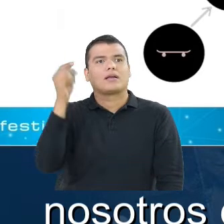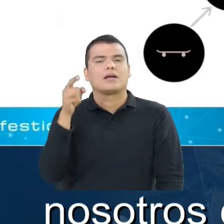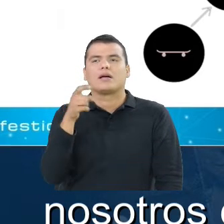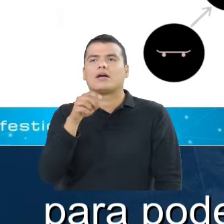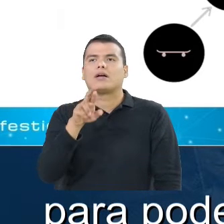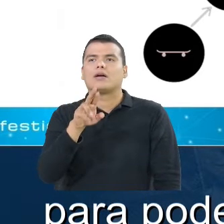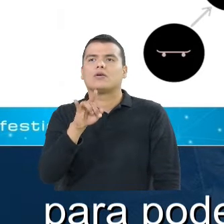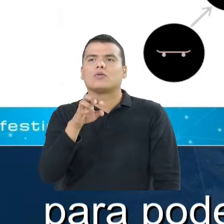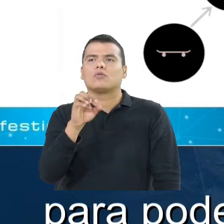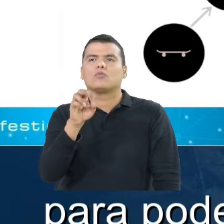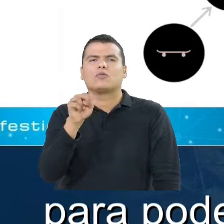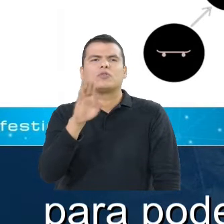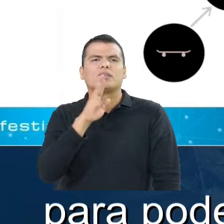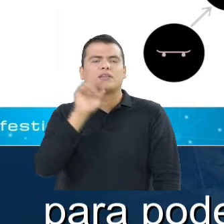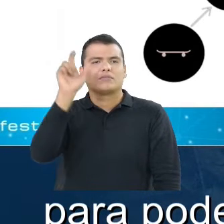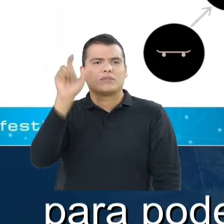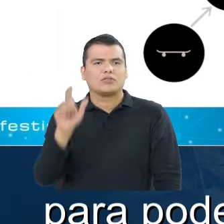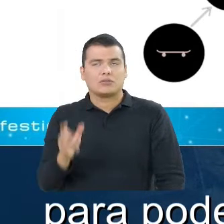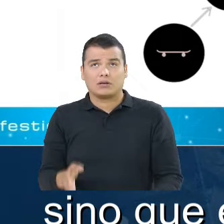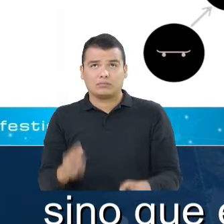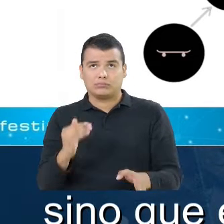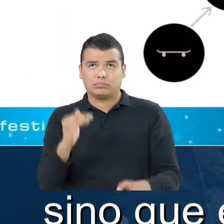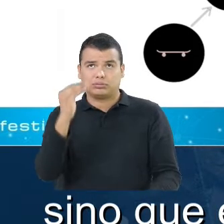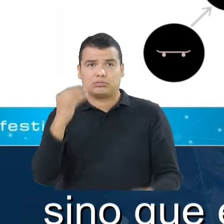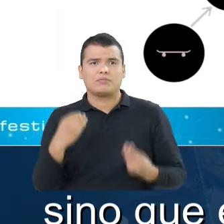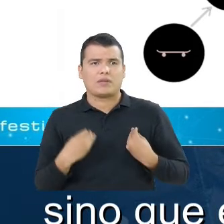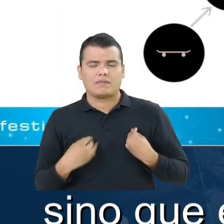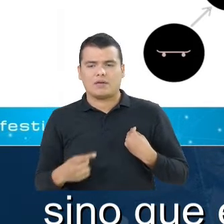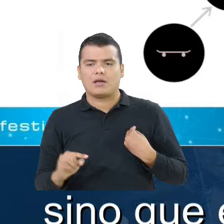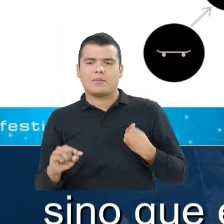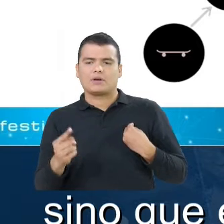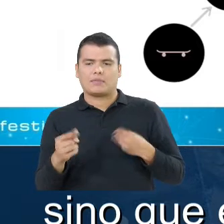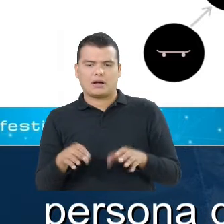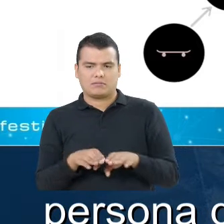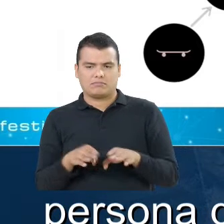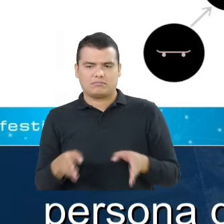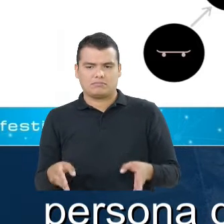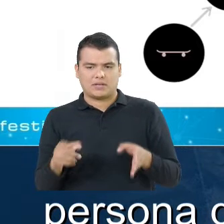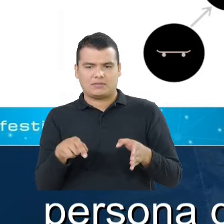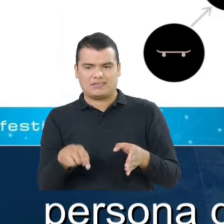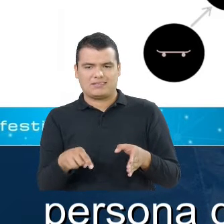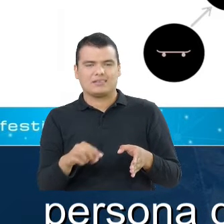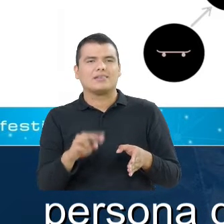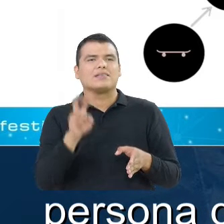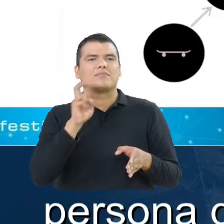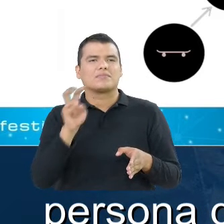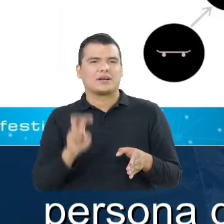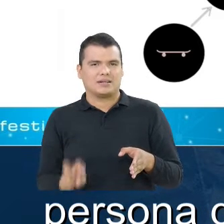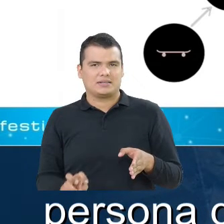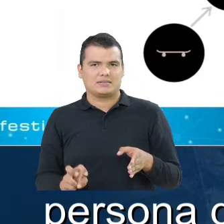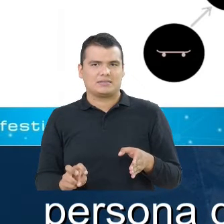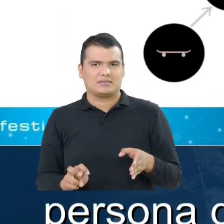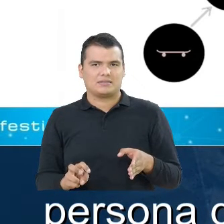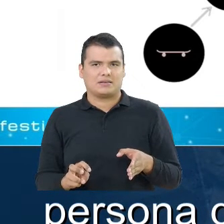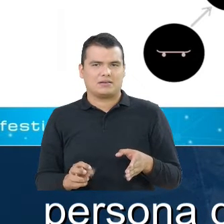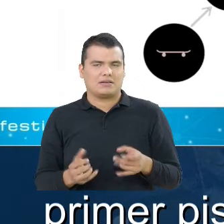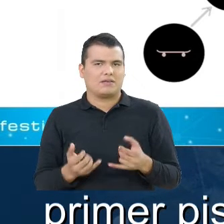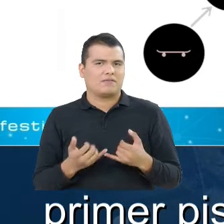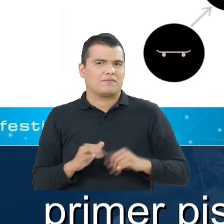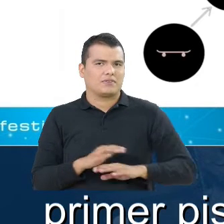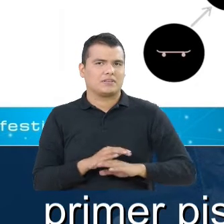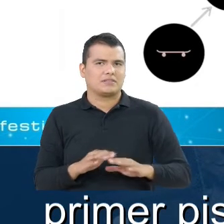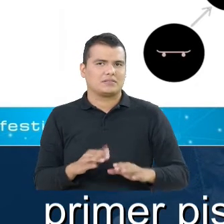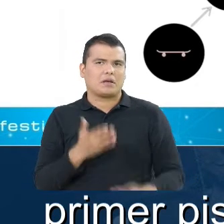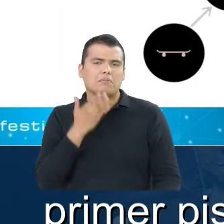era una persona que vivía en un edificio. En el primer piso de ese edificio había una pizzería que al final del día siempre tenía como